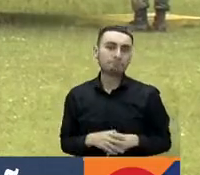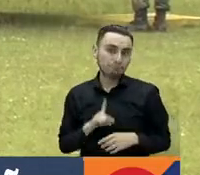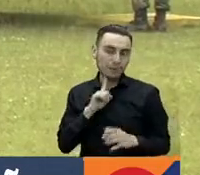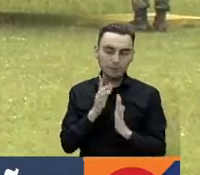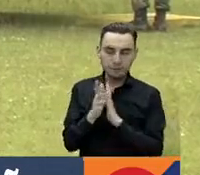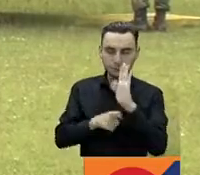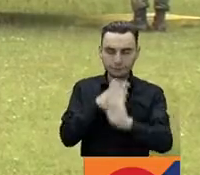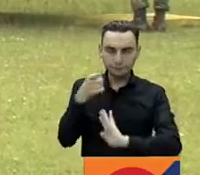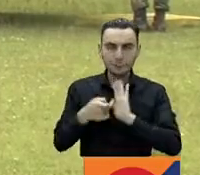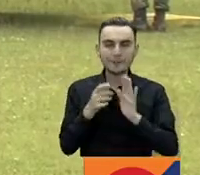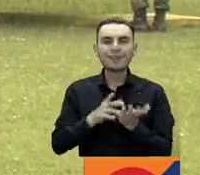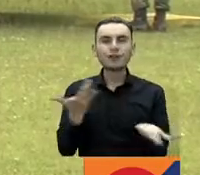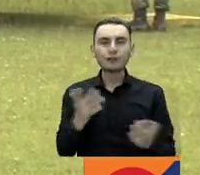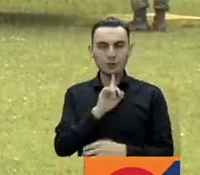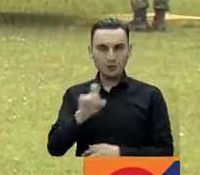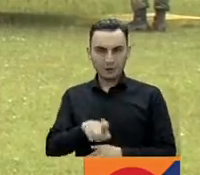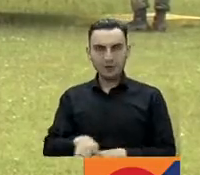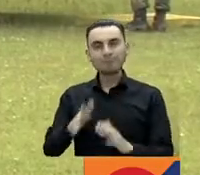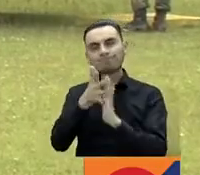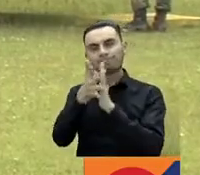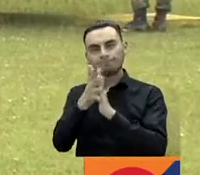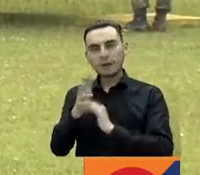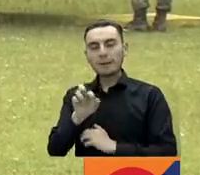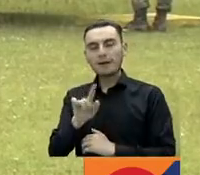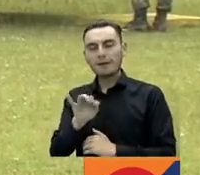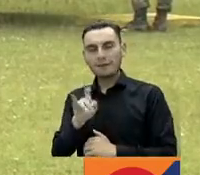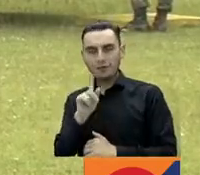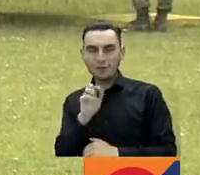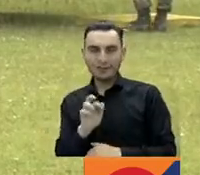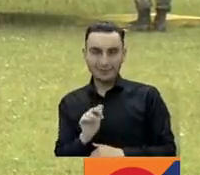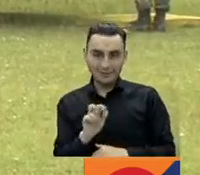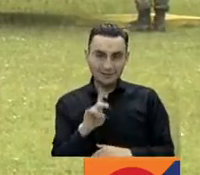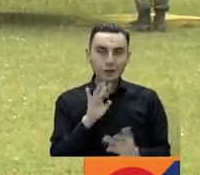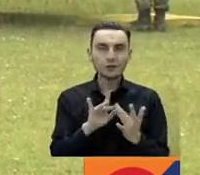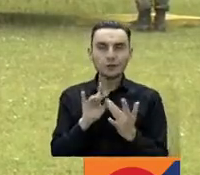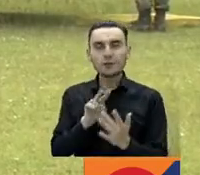la capital de Santander, Bucaramanga. Pablo Fuerman para RTVC Noticias, conectados 24/7.